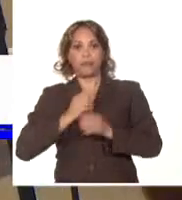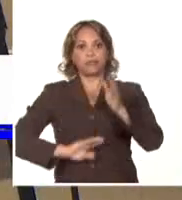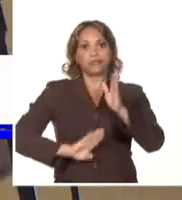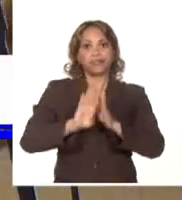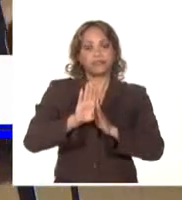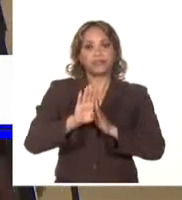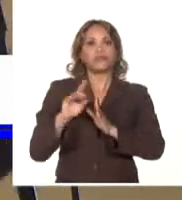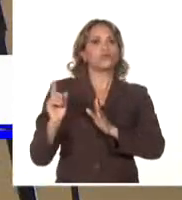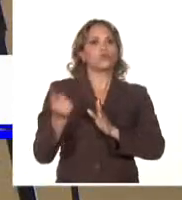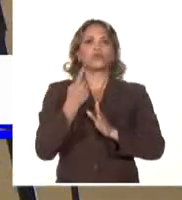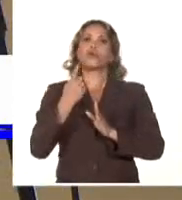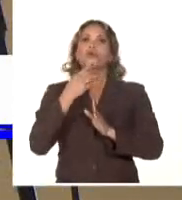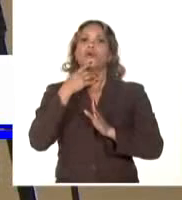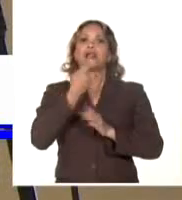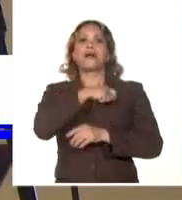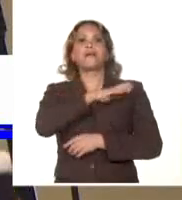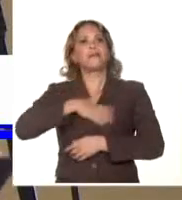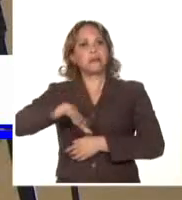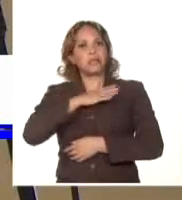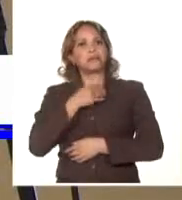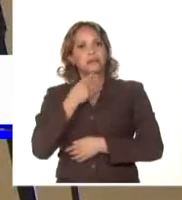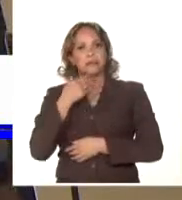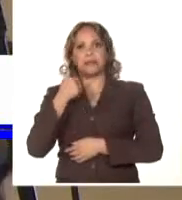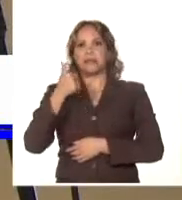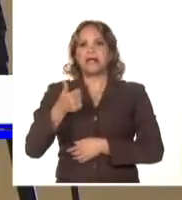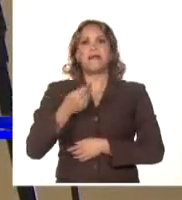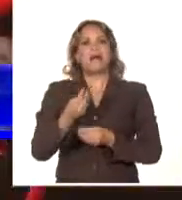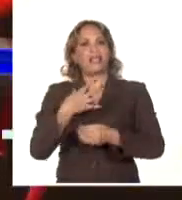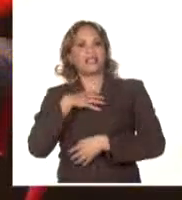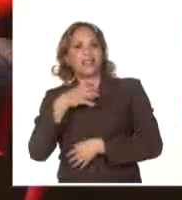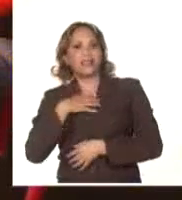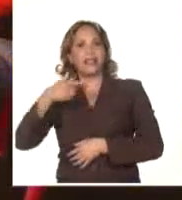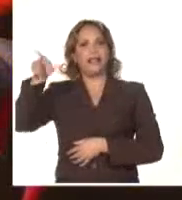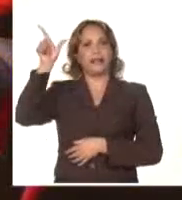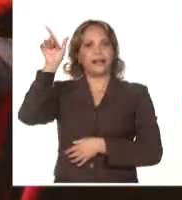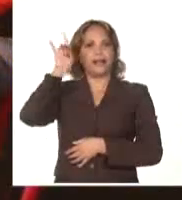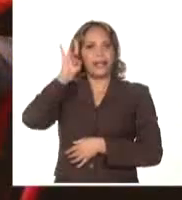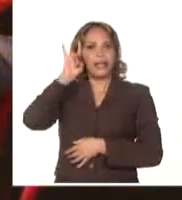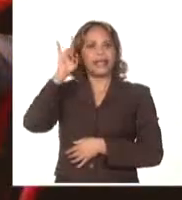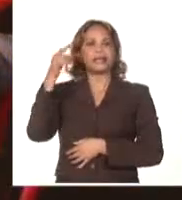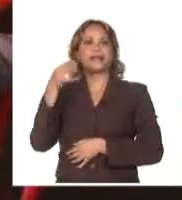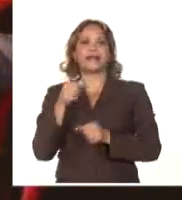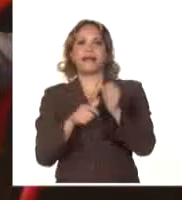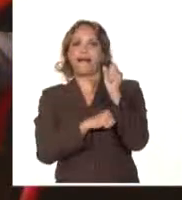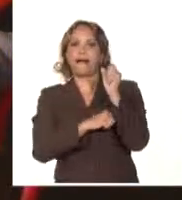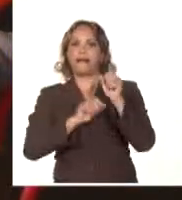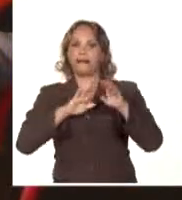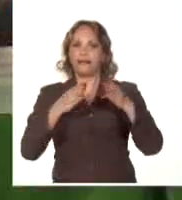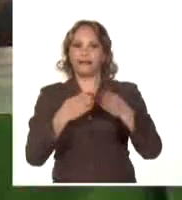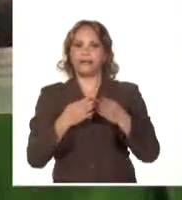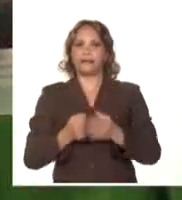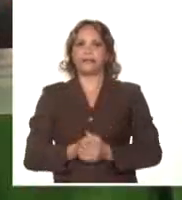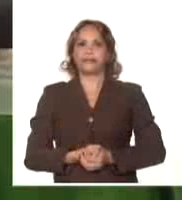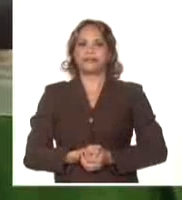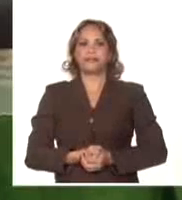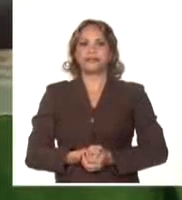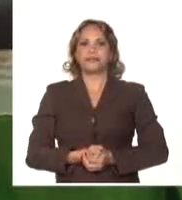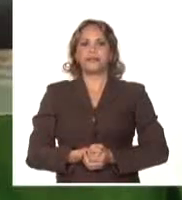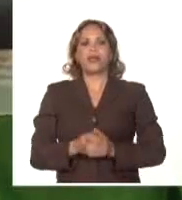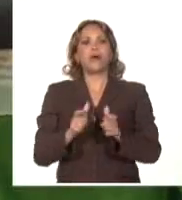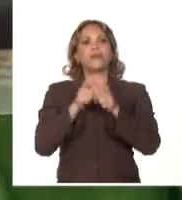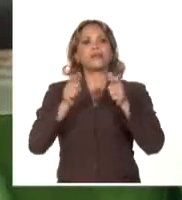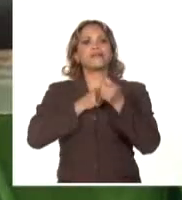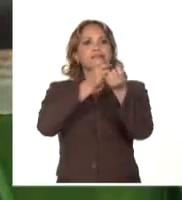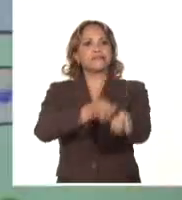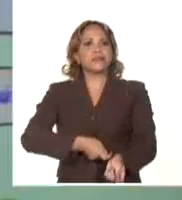estar seguro que toda esta población va a adquirir su necesidad de tener su carne. Implementar las 63 medidas para dinamizar la agricultura precisa de acción